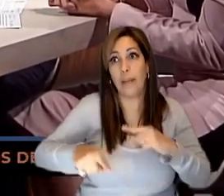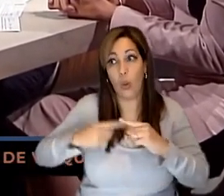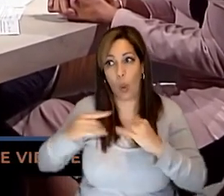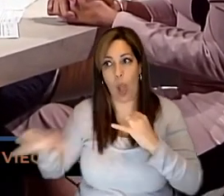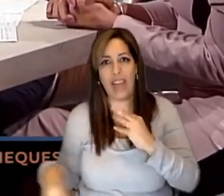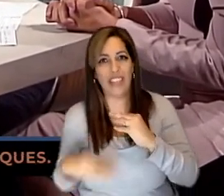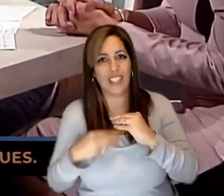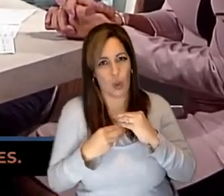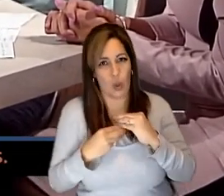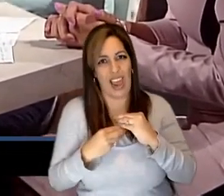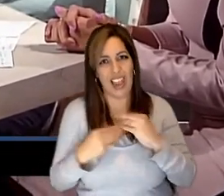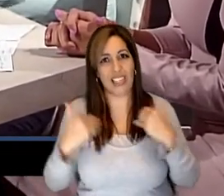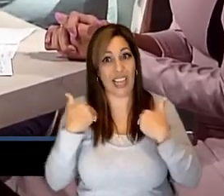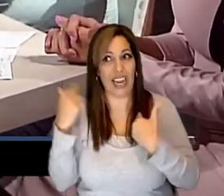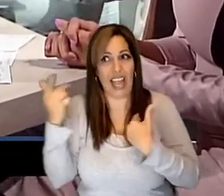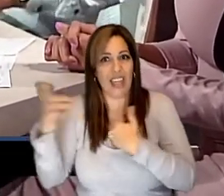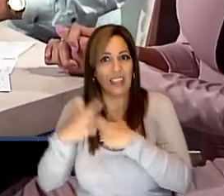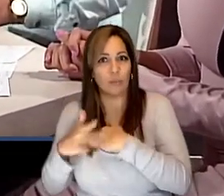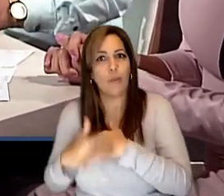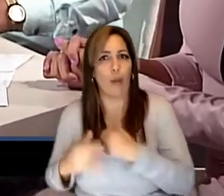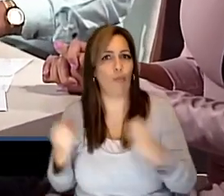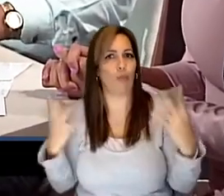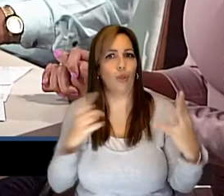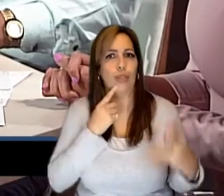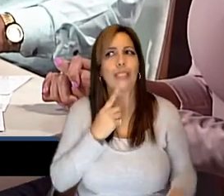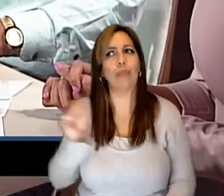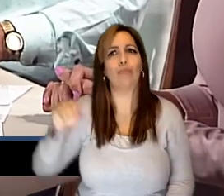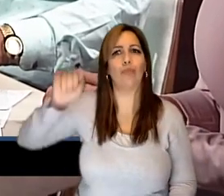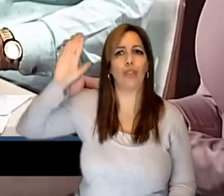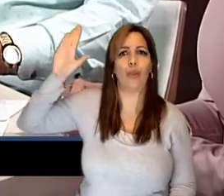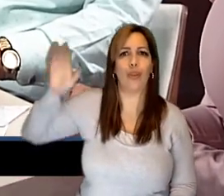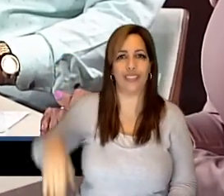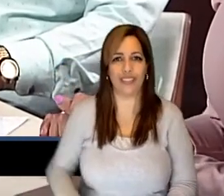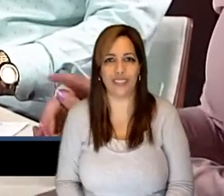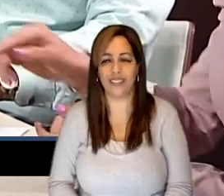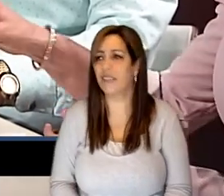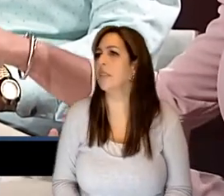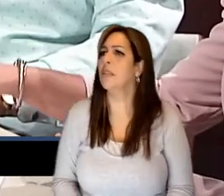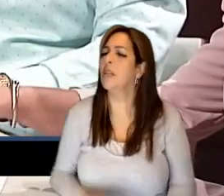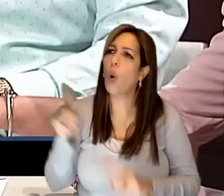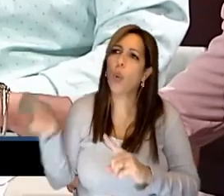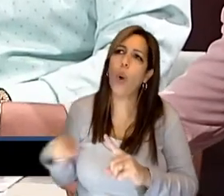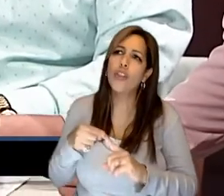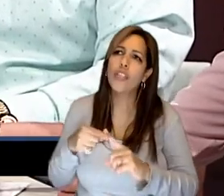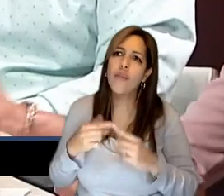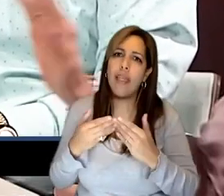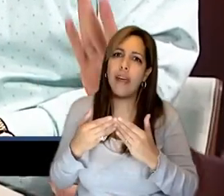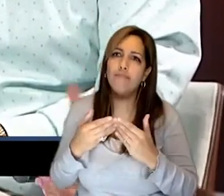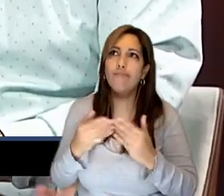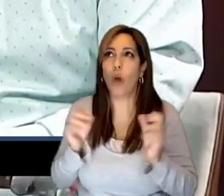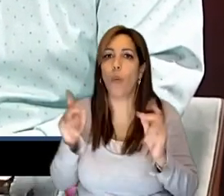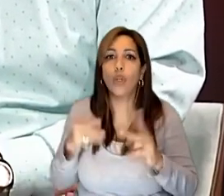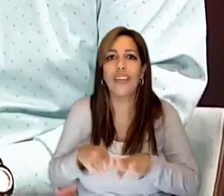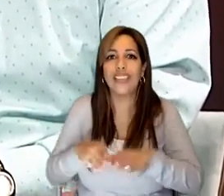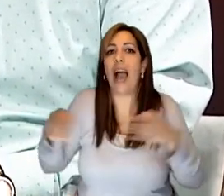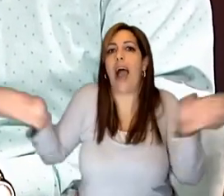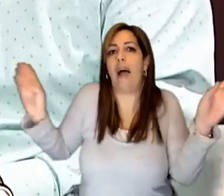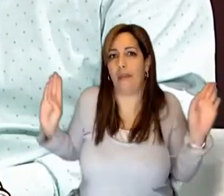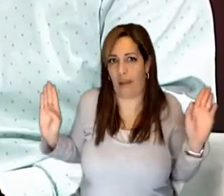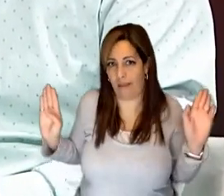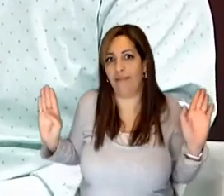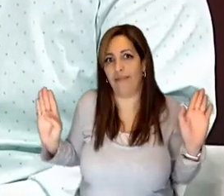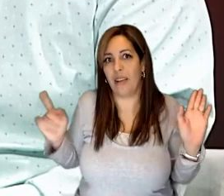Pero con estos otros atractivos que va a tener la Isla Nena, yo estoy seguro que muchos profesionales van a llegar a Vieques. ¿Cuándo tienen estipulado que esas puertas van a abrir para que las personas